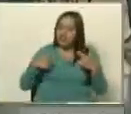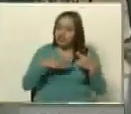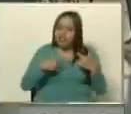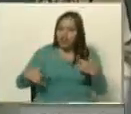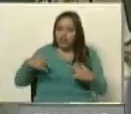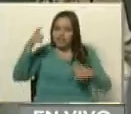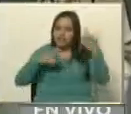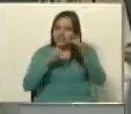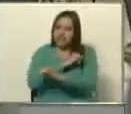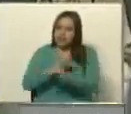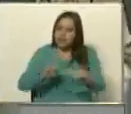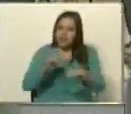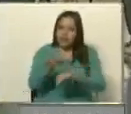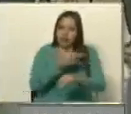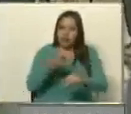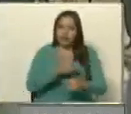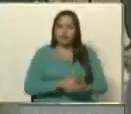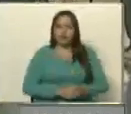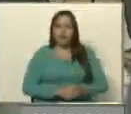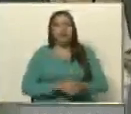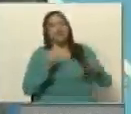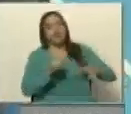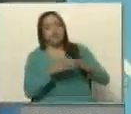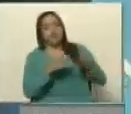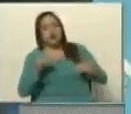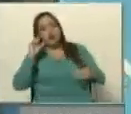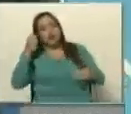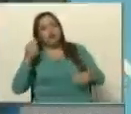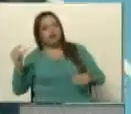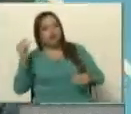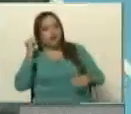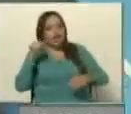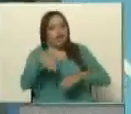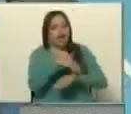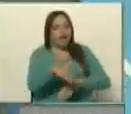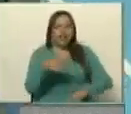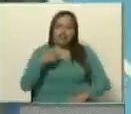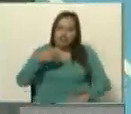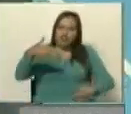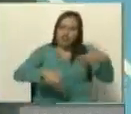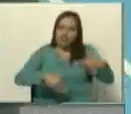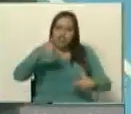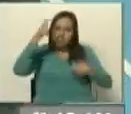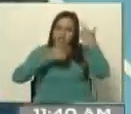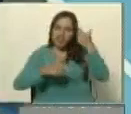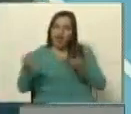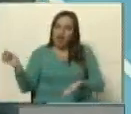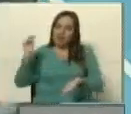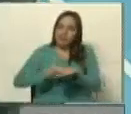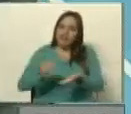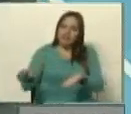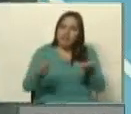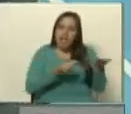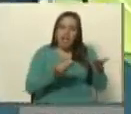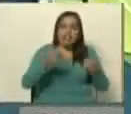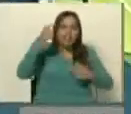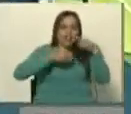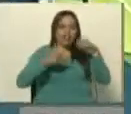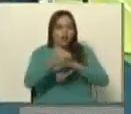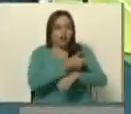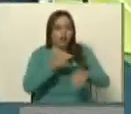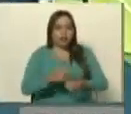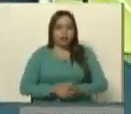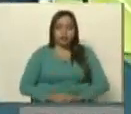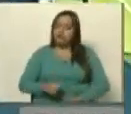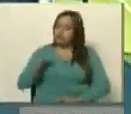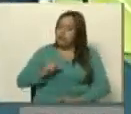su mandato. Todos recordamos a aquella compañera en la calle diciendo, ¿verdad? Yo voté con Chávez y me devuelven a Chávez, al gobierno. 20 años